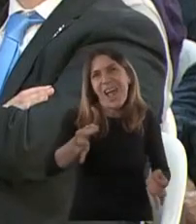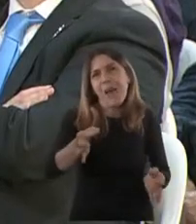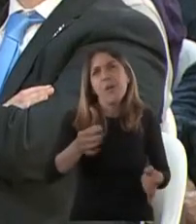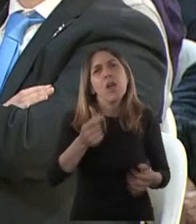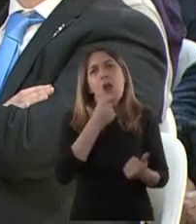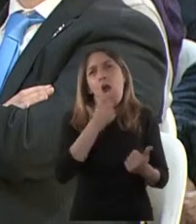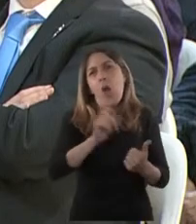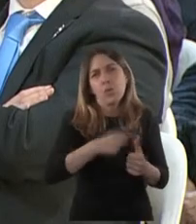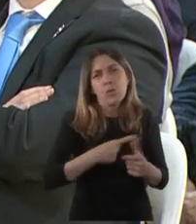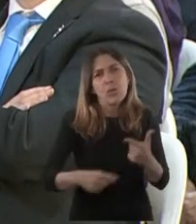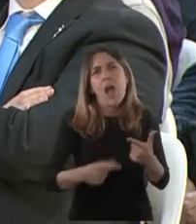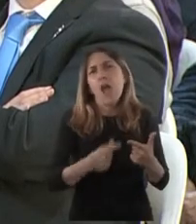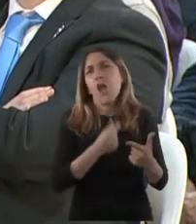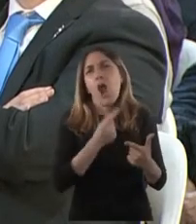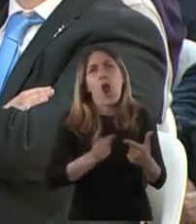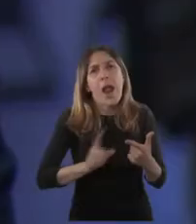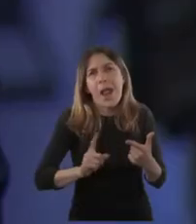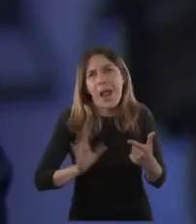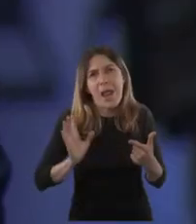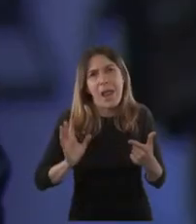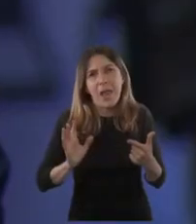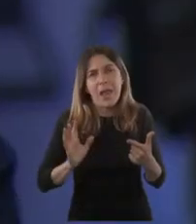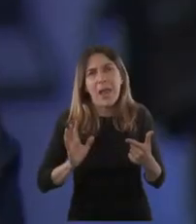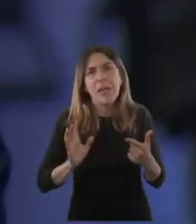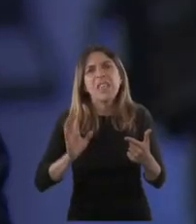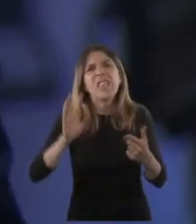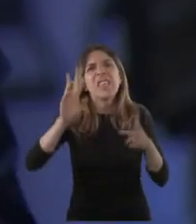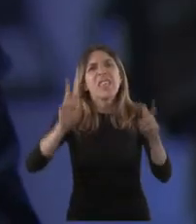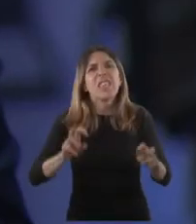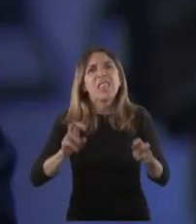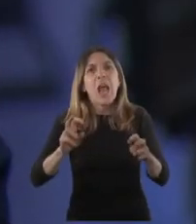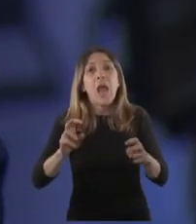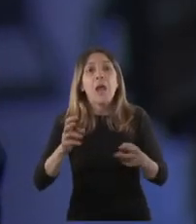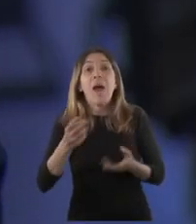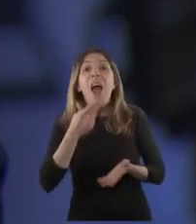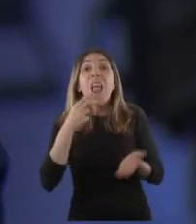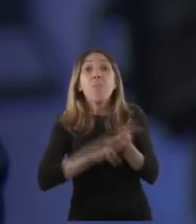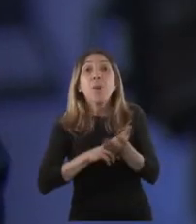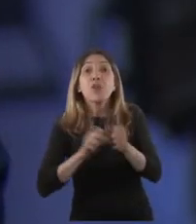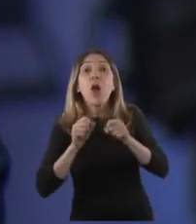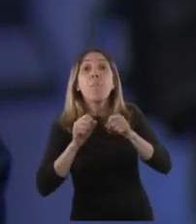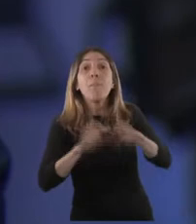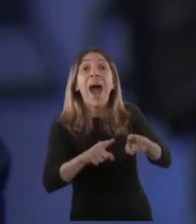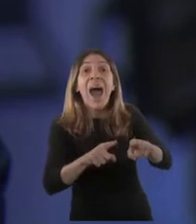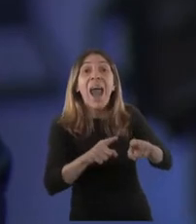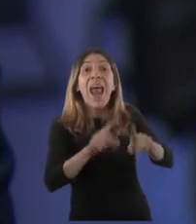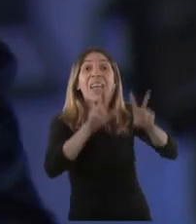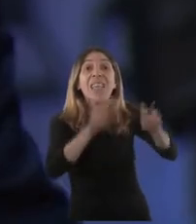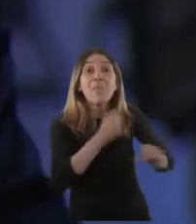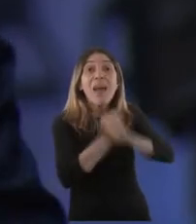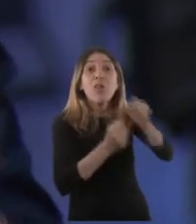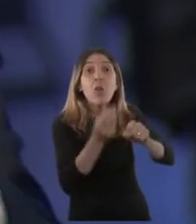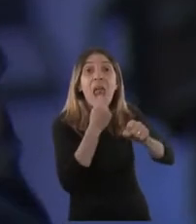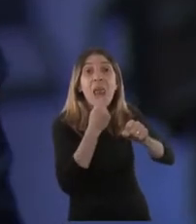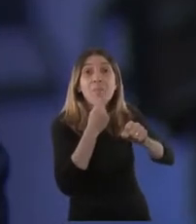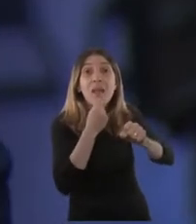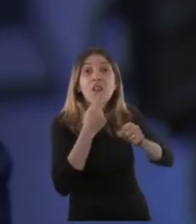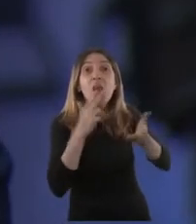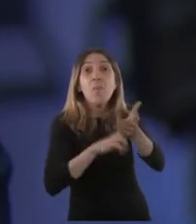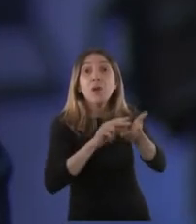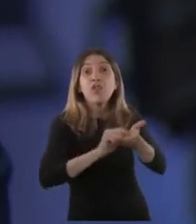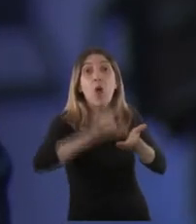nos gusta el tema de la suba de las retenciones al sector agroalimentario, porque creemos que todo ese